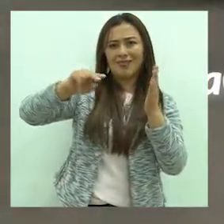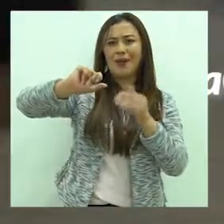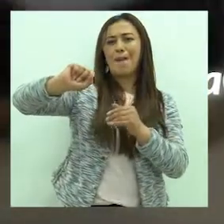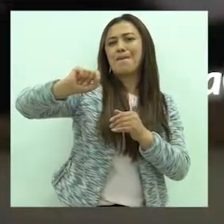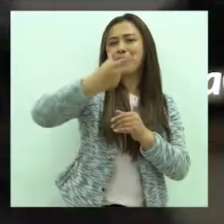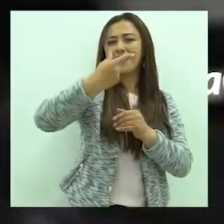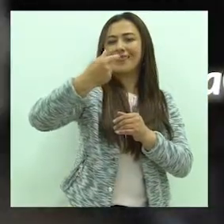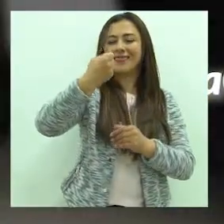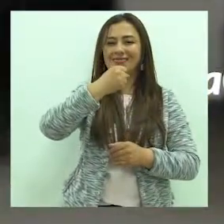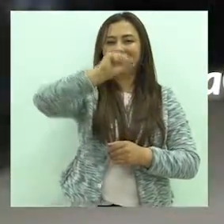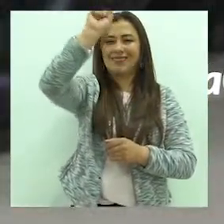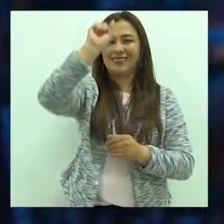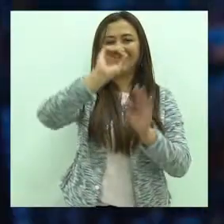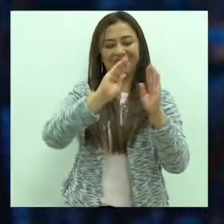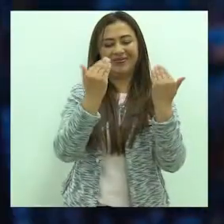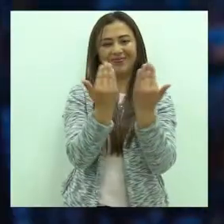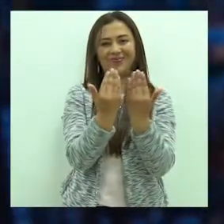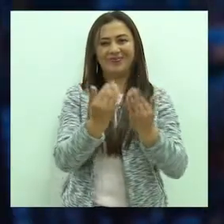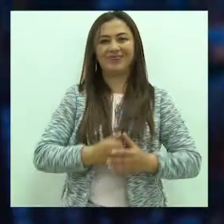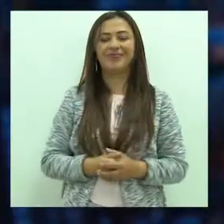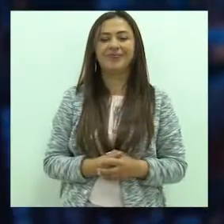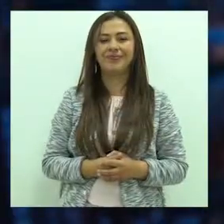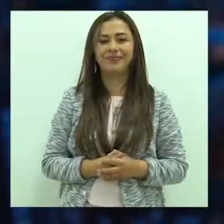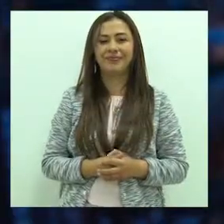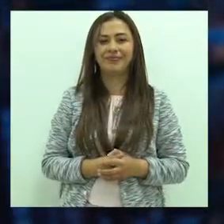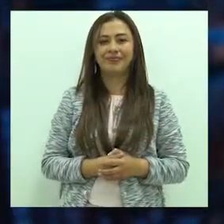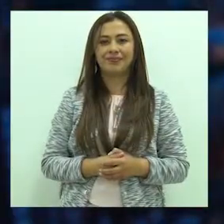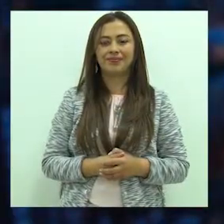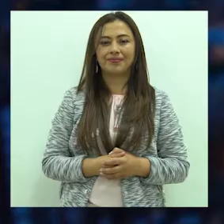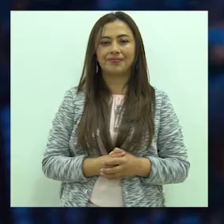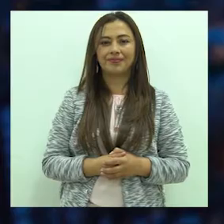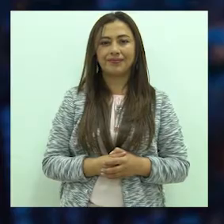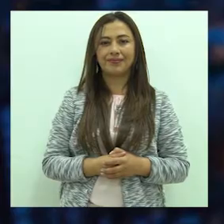primer puesto en este concurso.